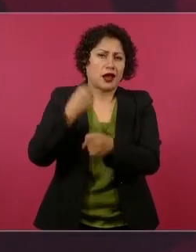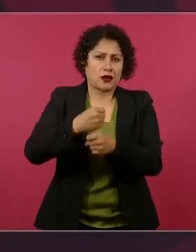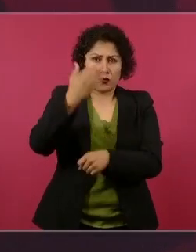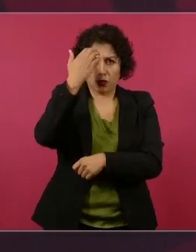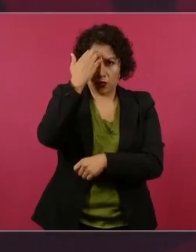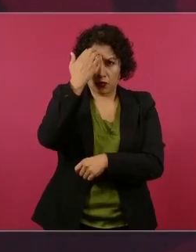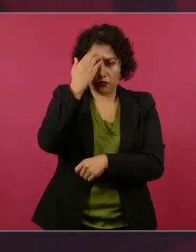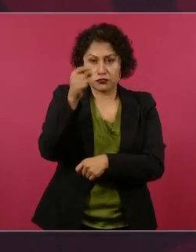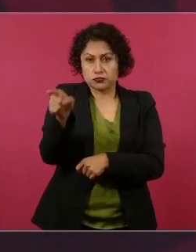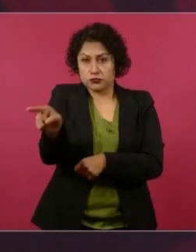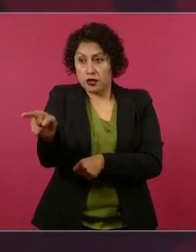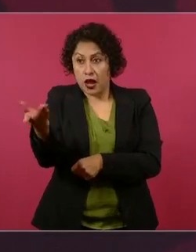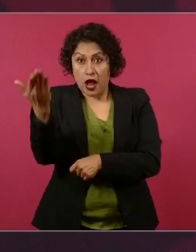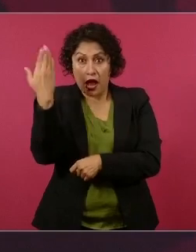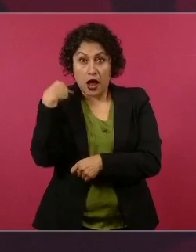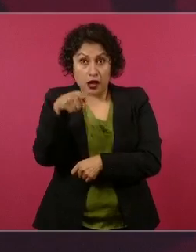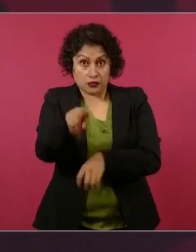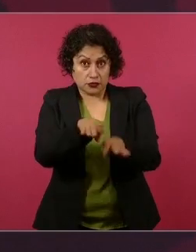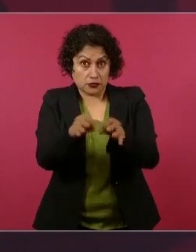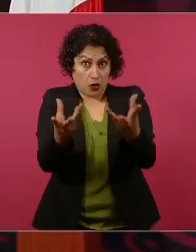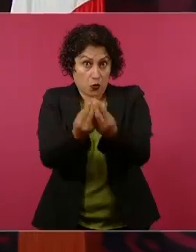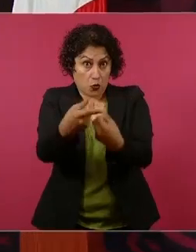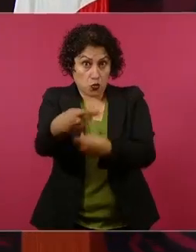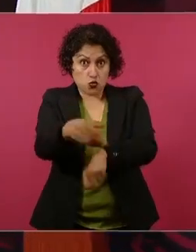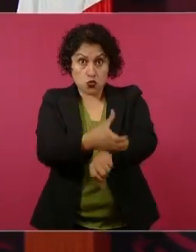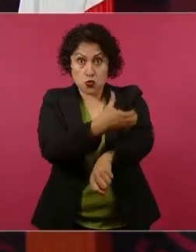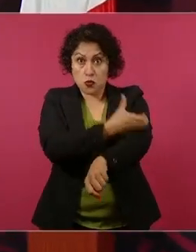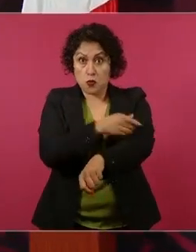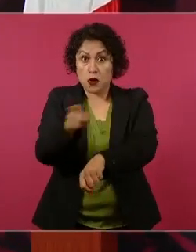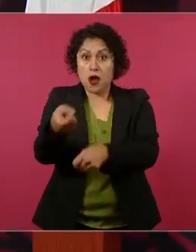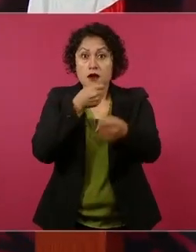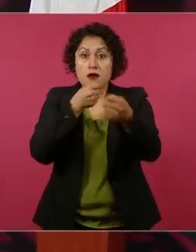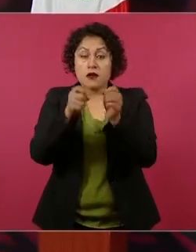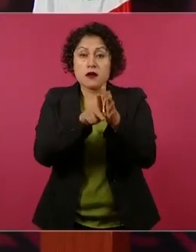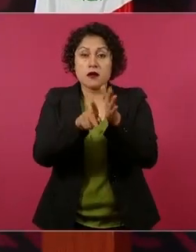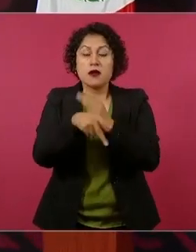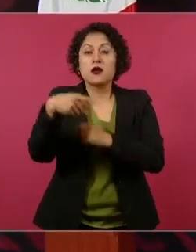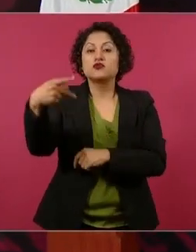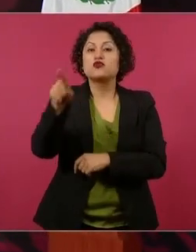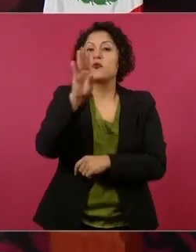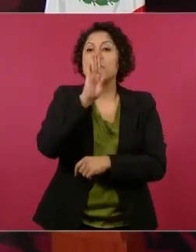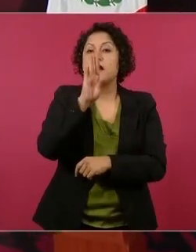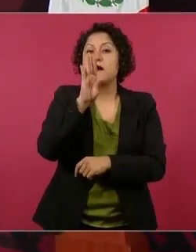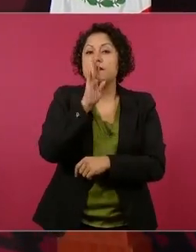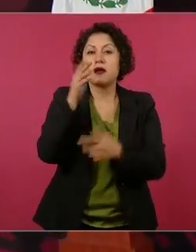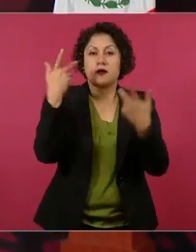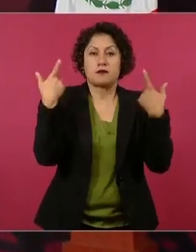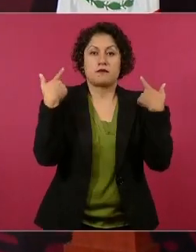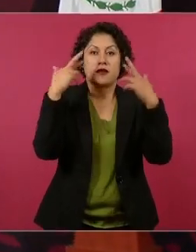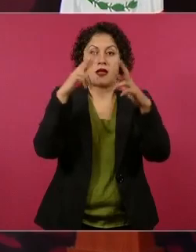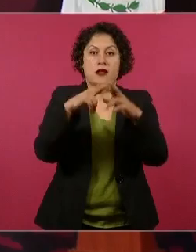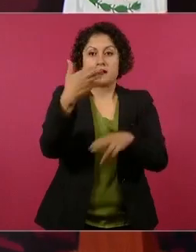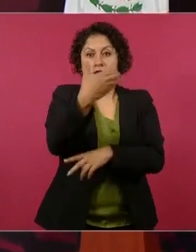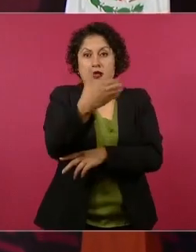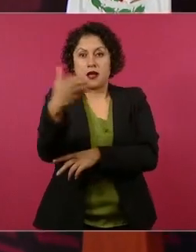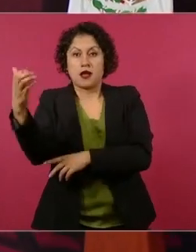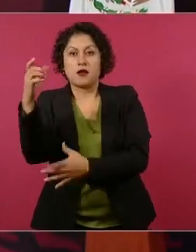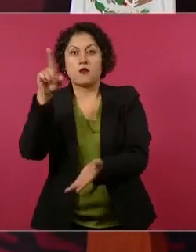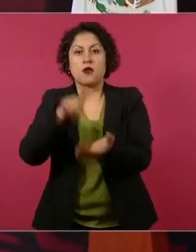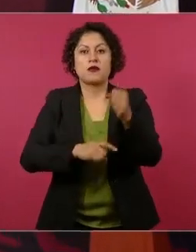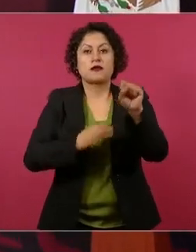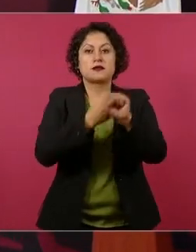Compañera de ustedes, periodista, hija de una maestra rural de San Luis Potosí,